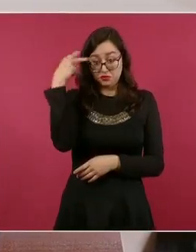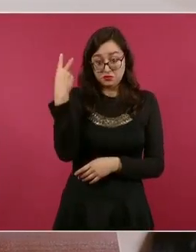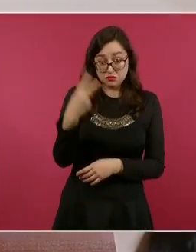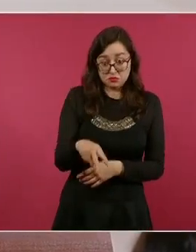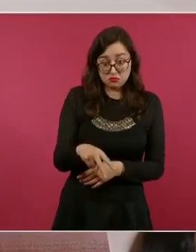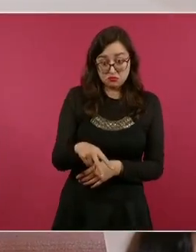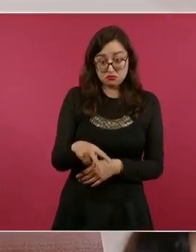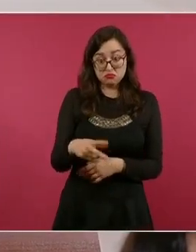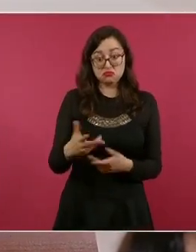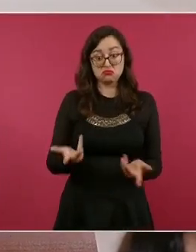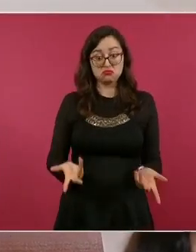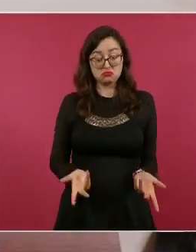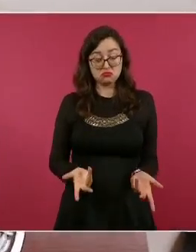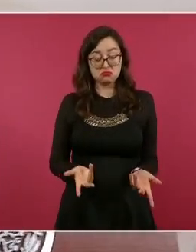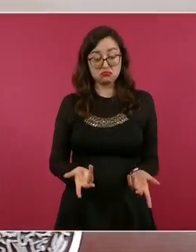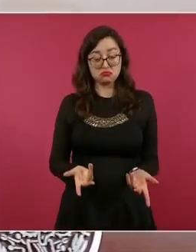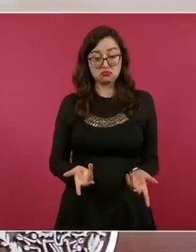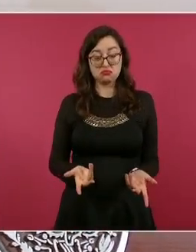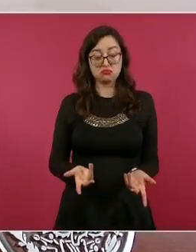buenas condiciones